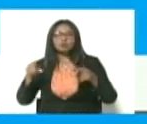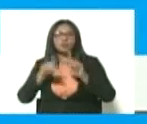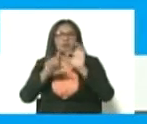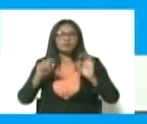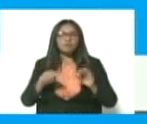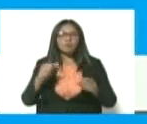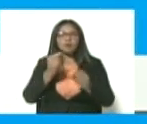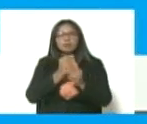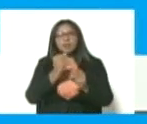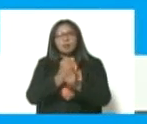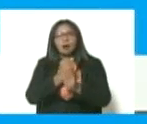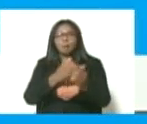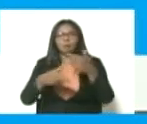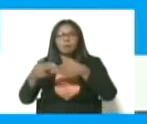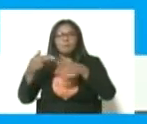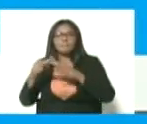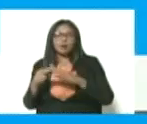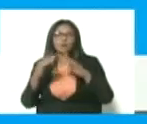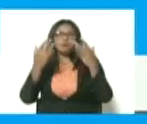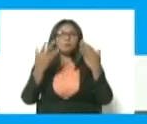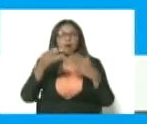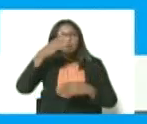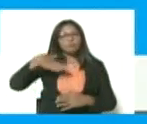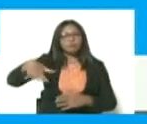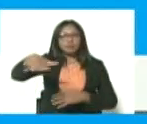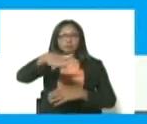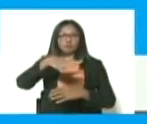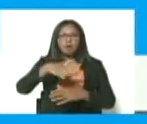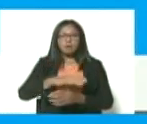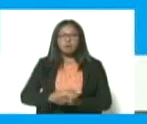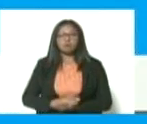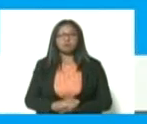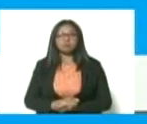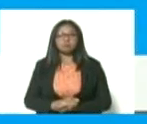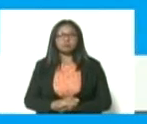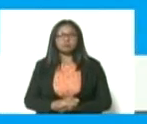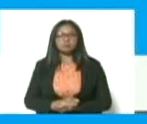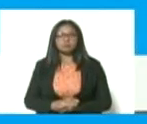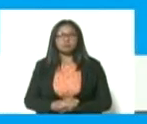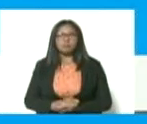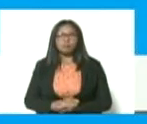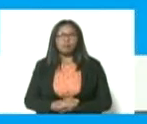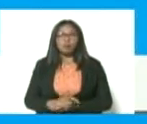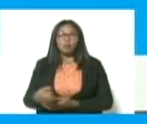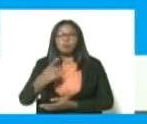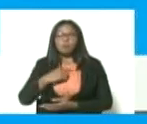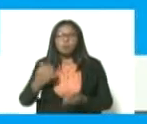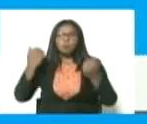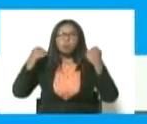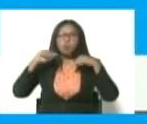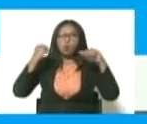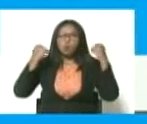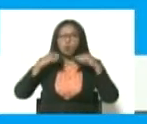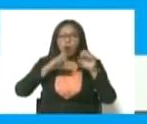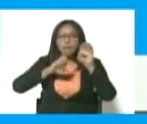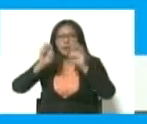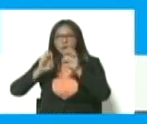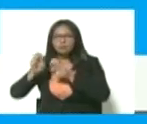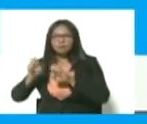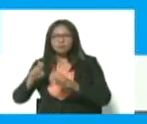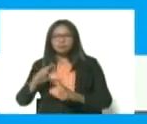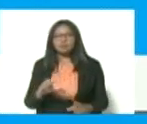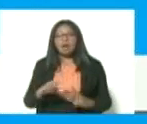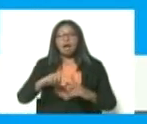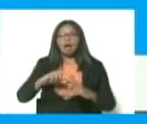con el trabajo constructivo, con las manos del pueblo. Así que estamos en esa preparación. Ya el gran polo